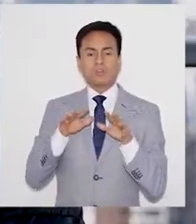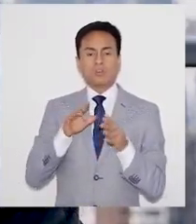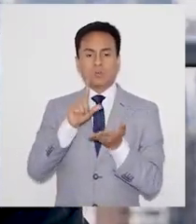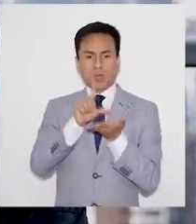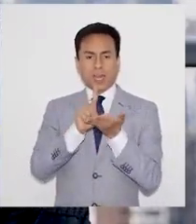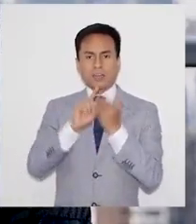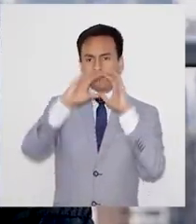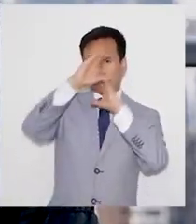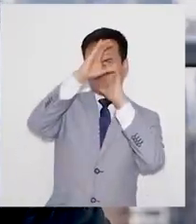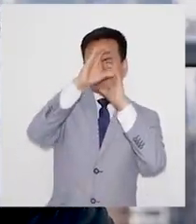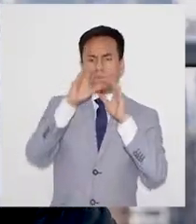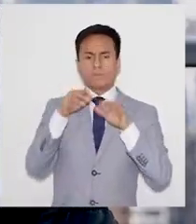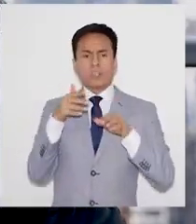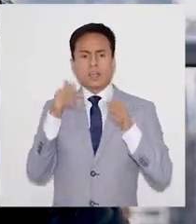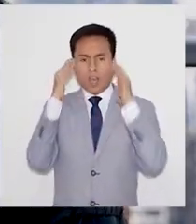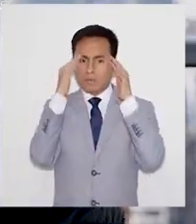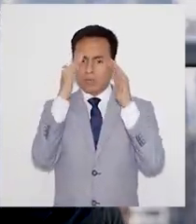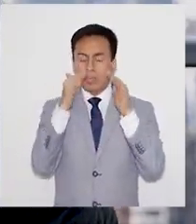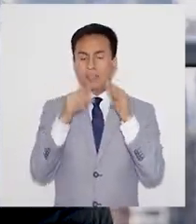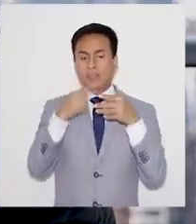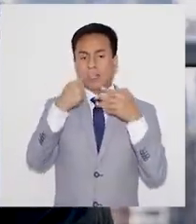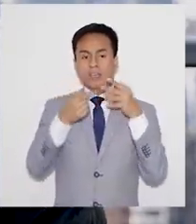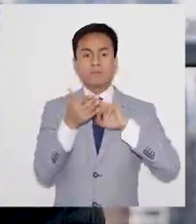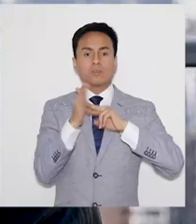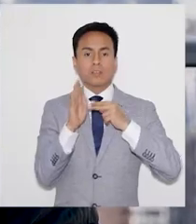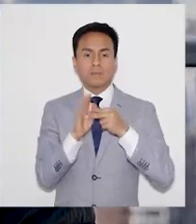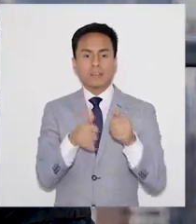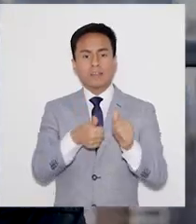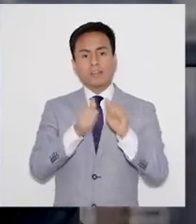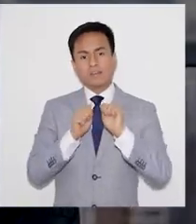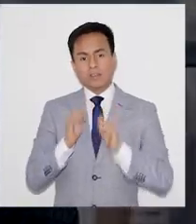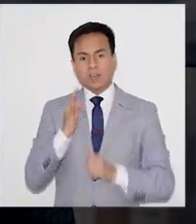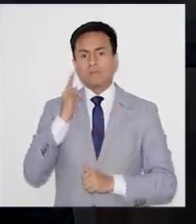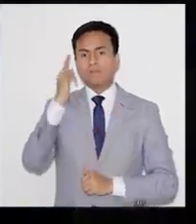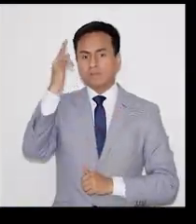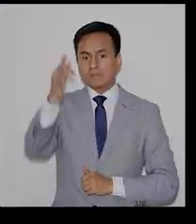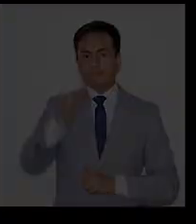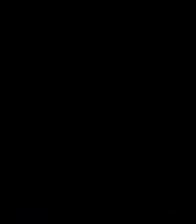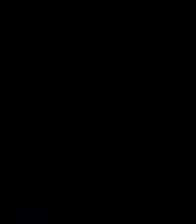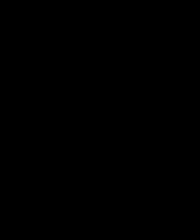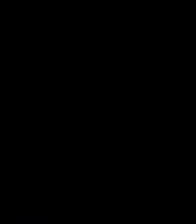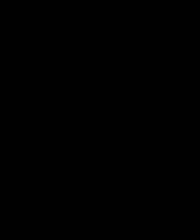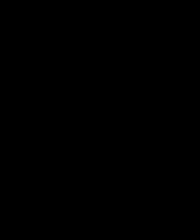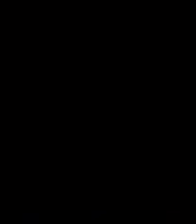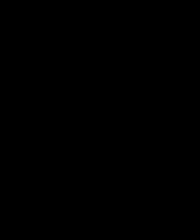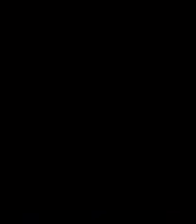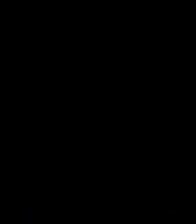estas instalaciones, ¿cierto? Y poder abordar los grandes problemas y desafíos que se vienen en adelante.